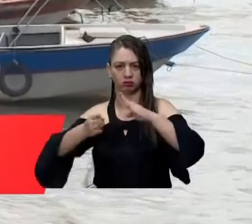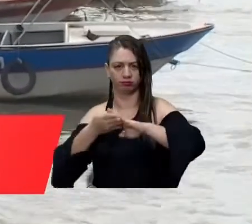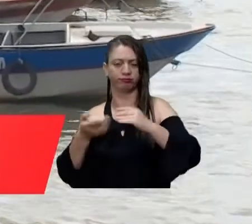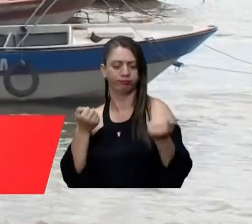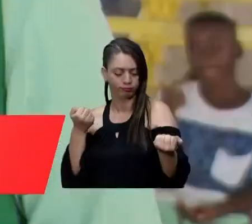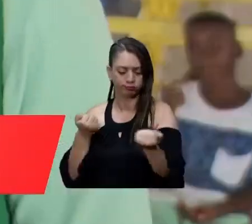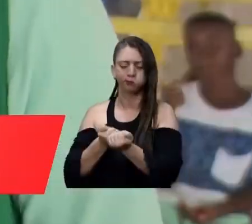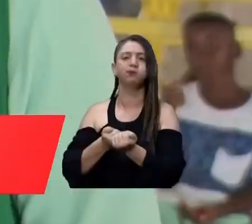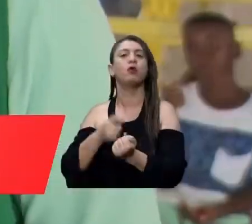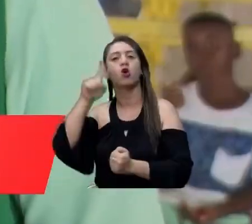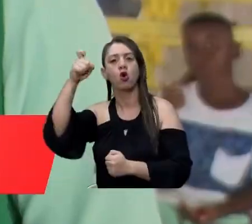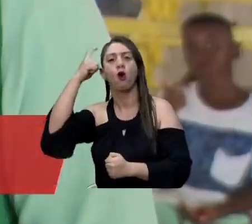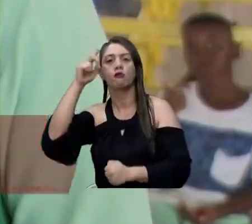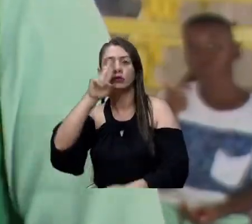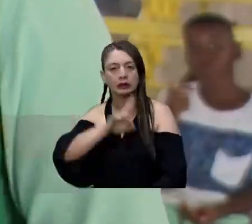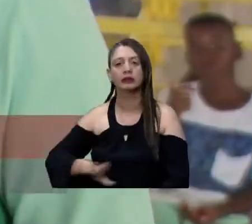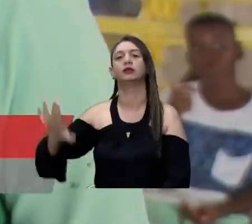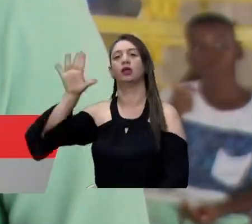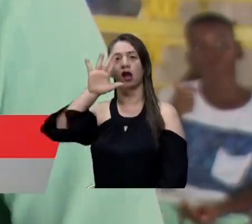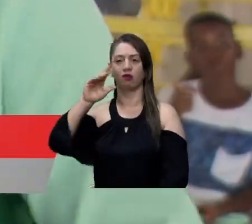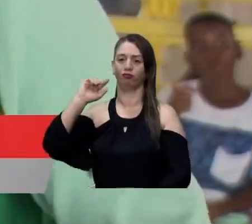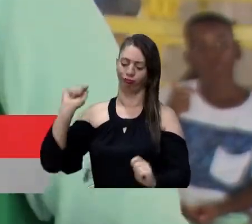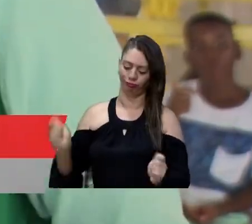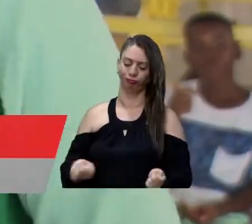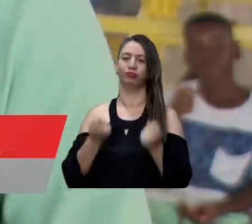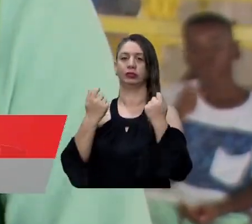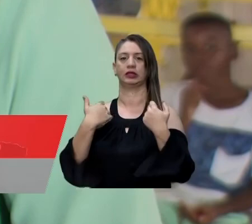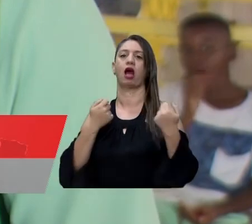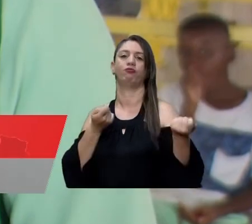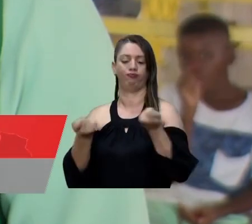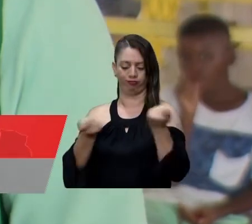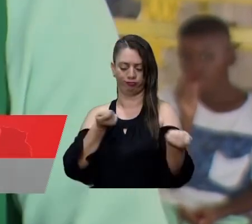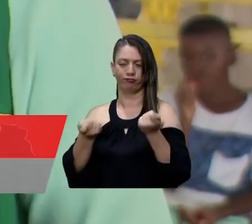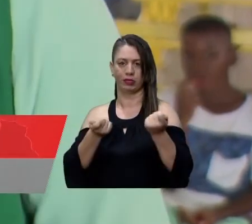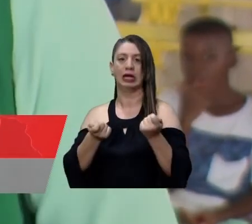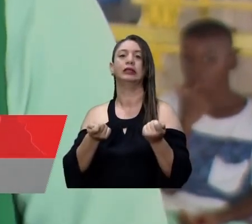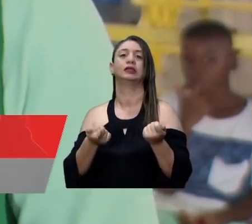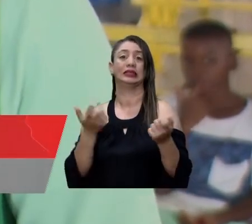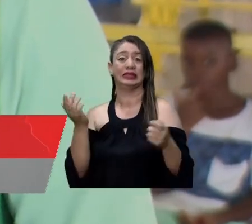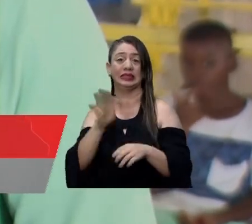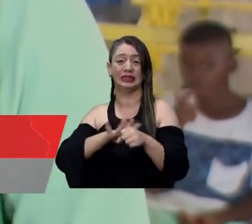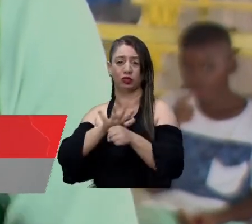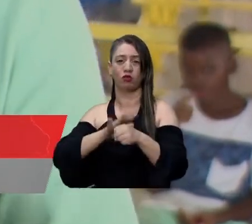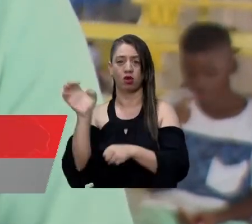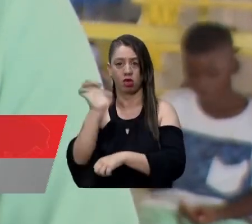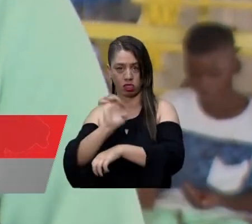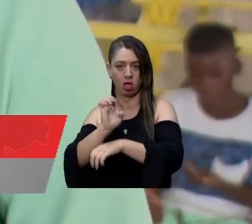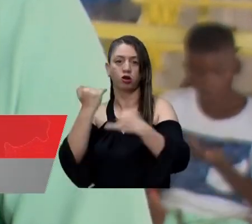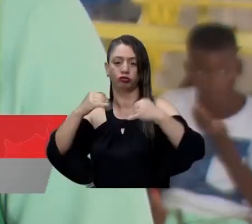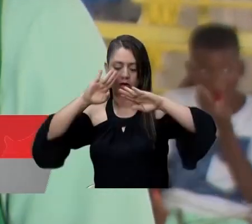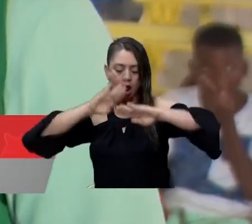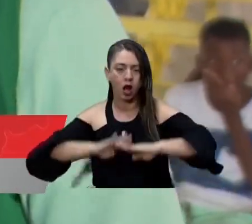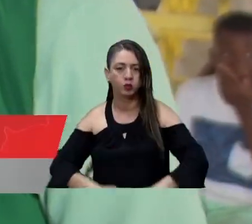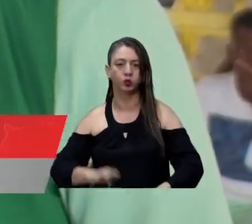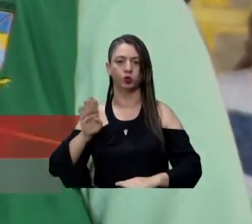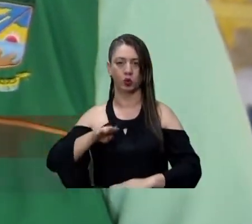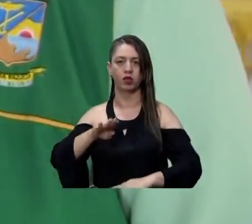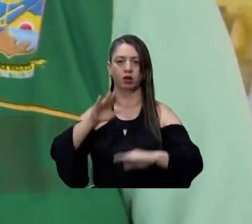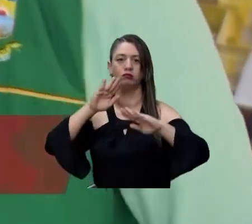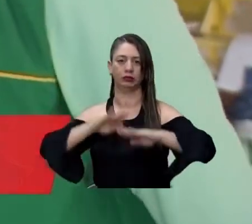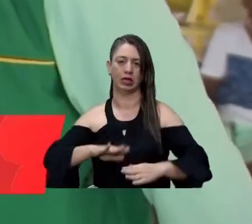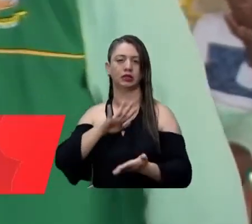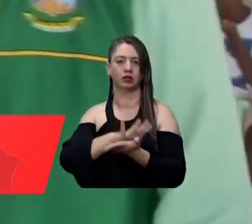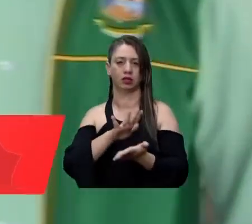sumado, el gobierno nacional, pues nos llevó a controlar la crisis que vivimos en enero. Hoy tenemos una ciudad mucho más tranquila. Muy bien, muchas